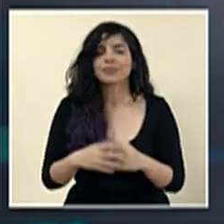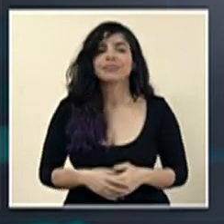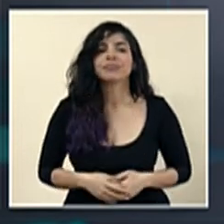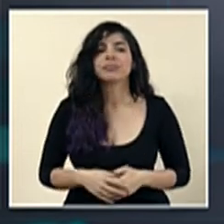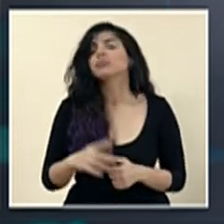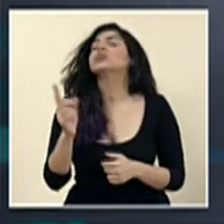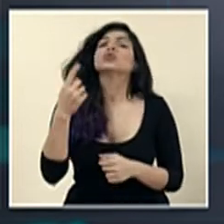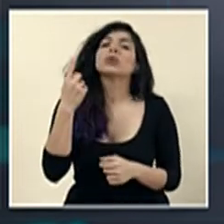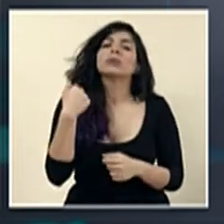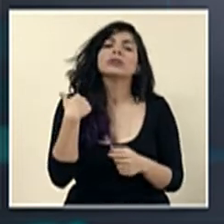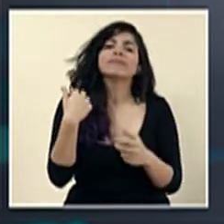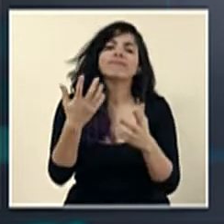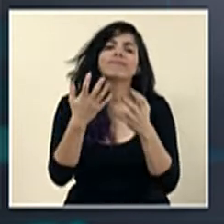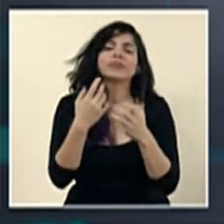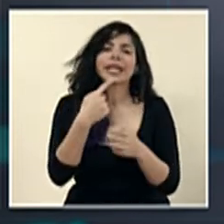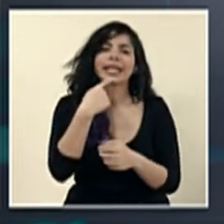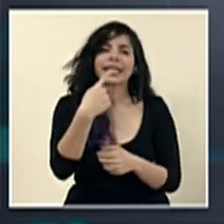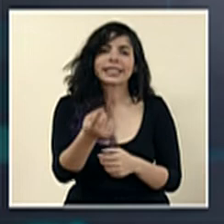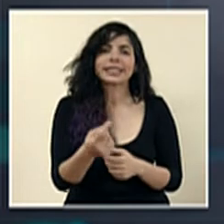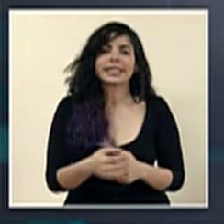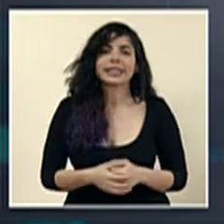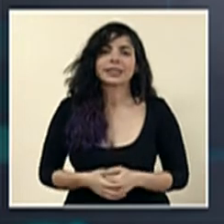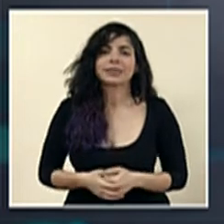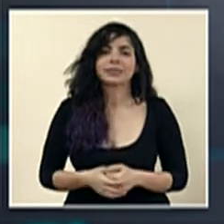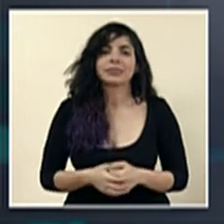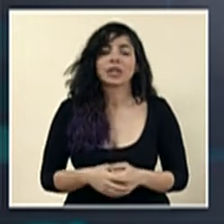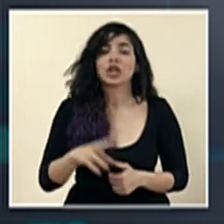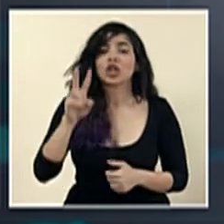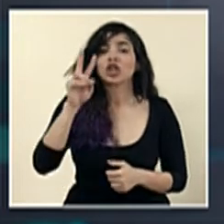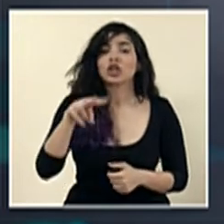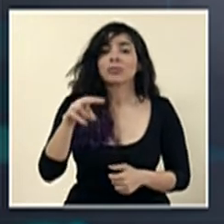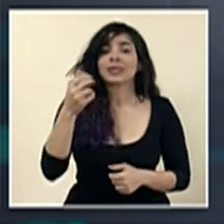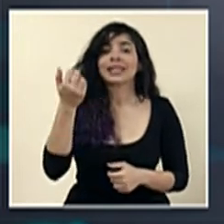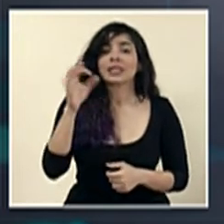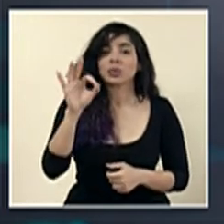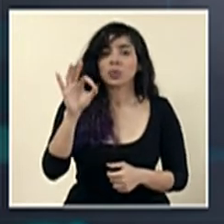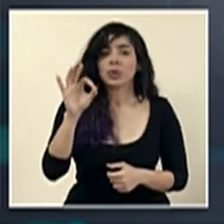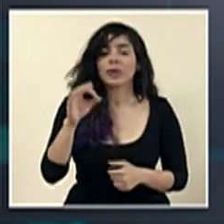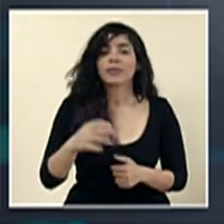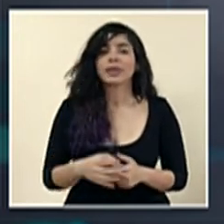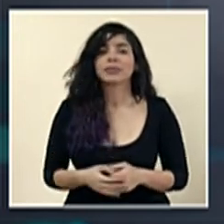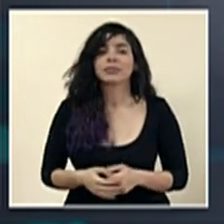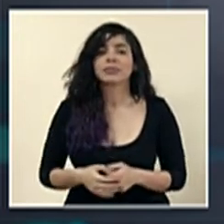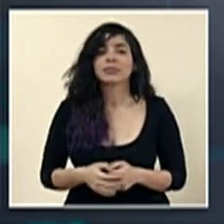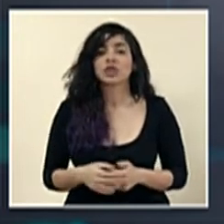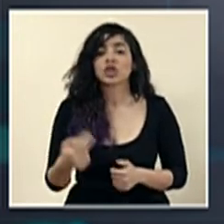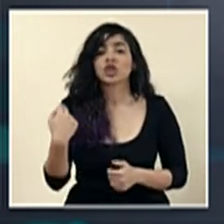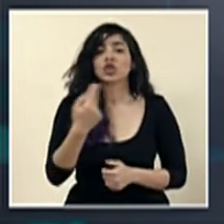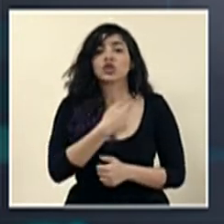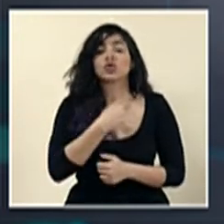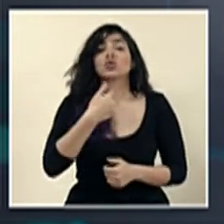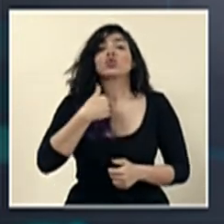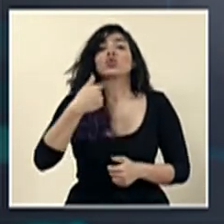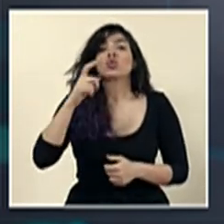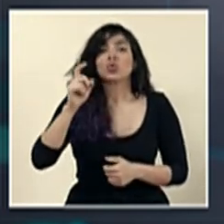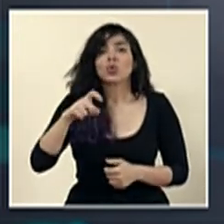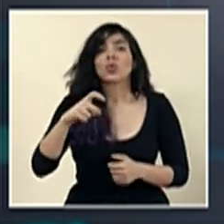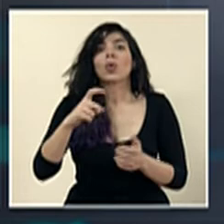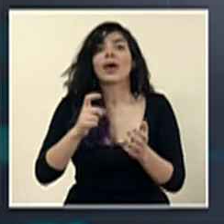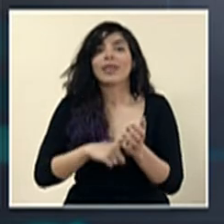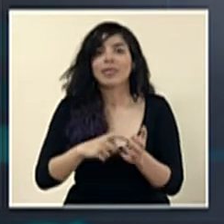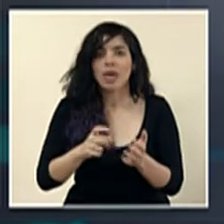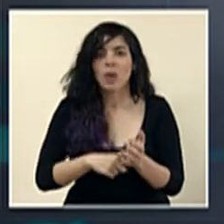Nada más quisiera decirles que en el 2019 nosotros tuvimos que endeudarnos y